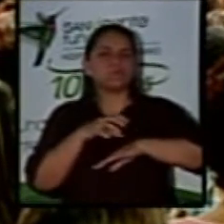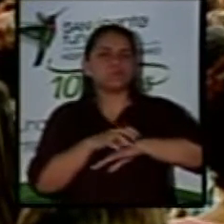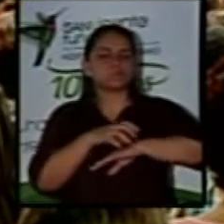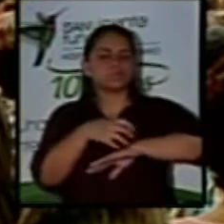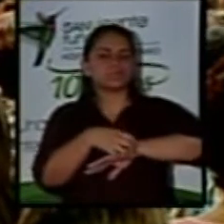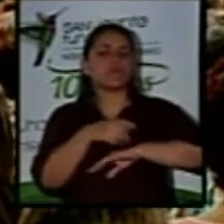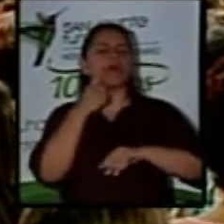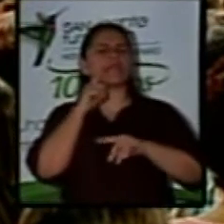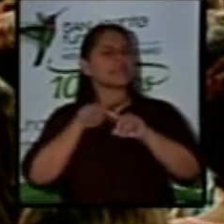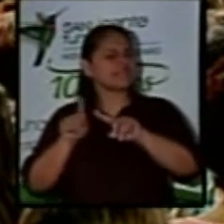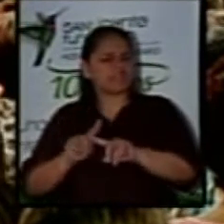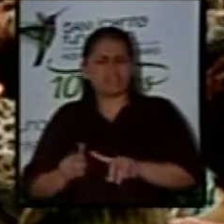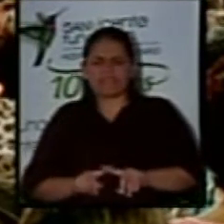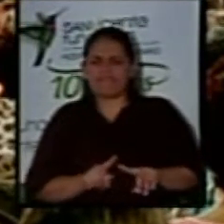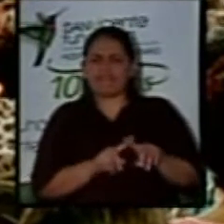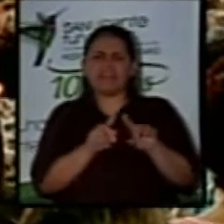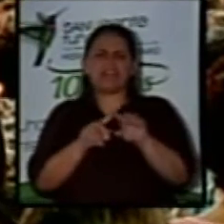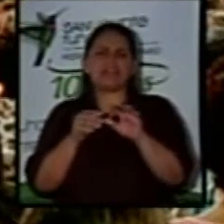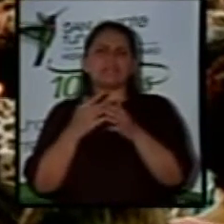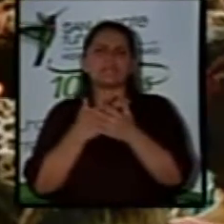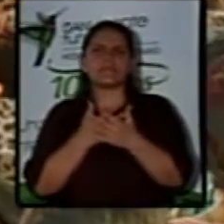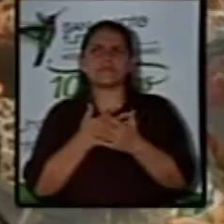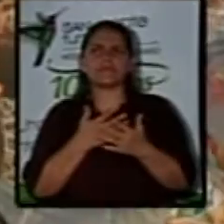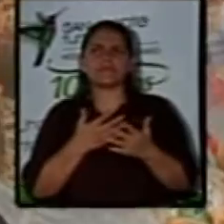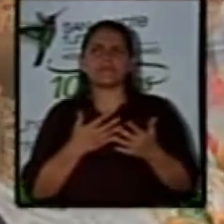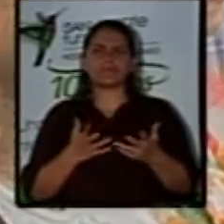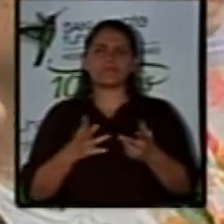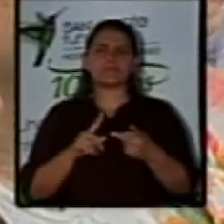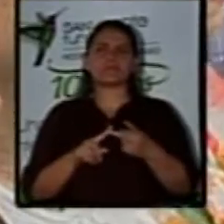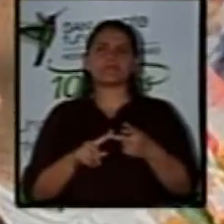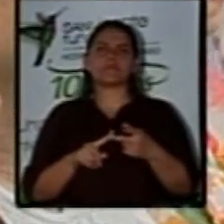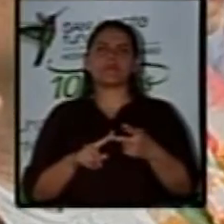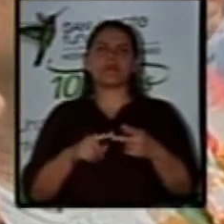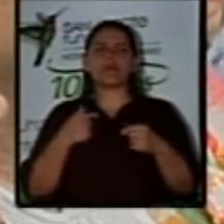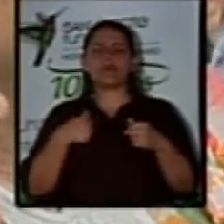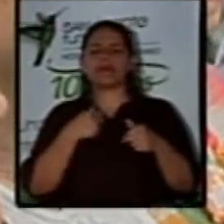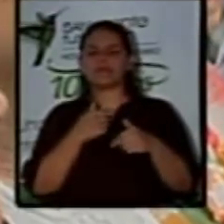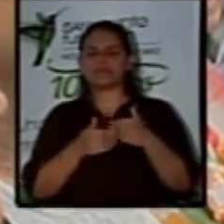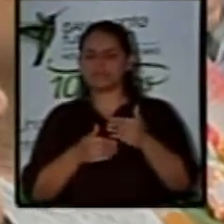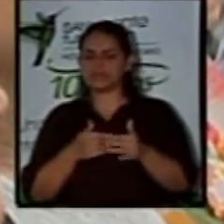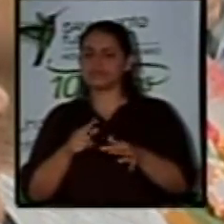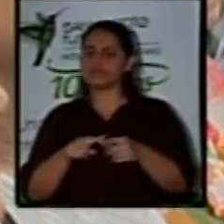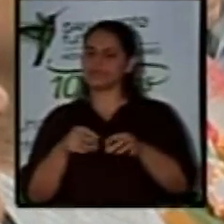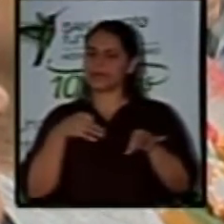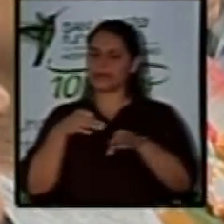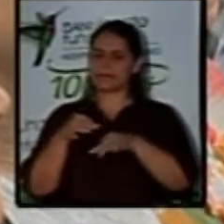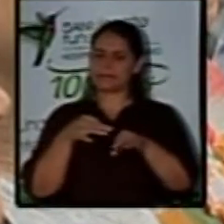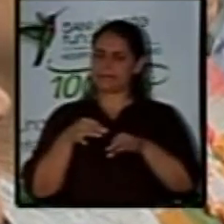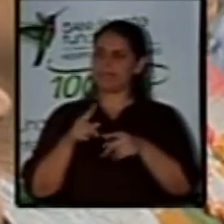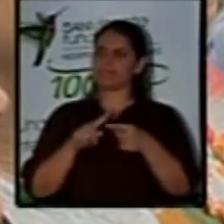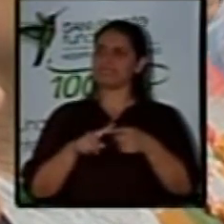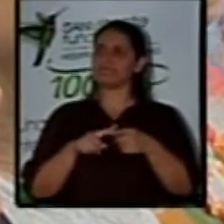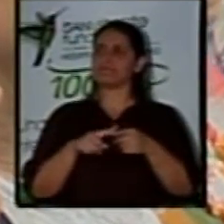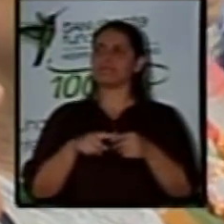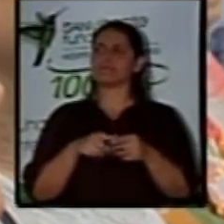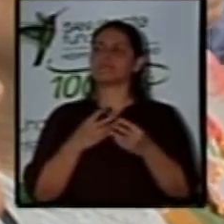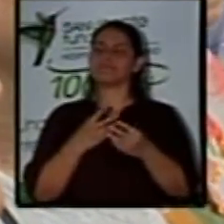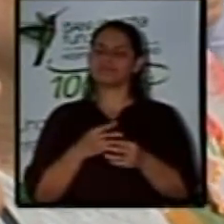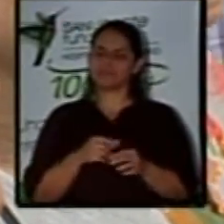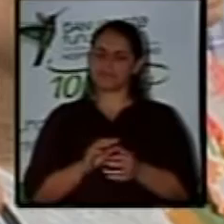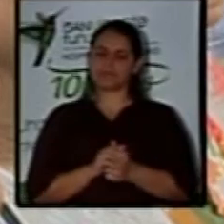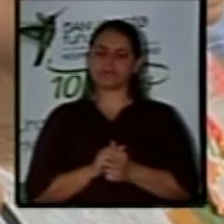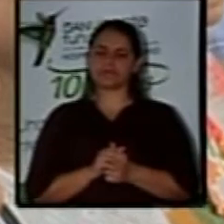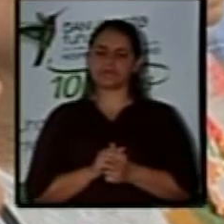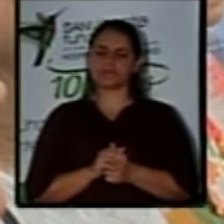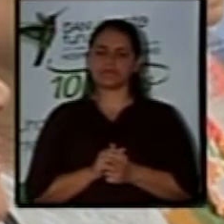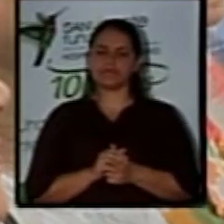blandos, etcétera, una cantidad de enfermedades que pueden estar presentes y que pueden explicar más el síntoma que las propias